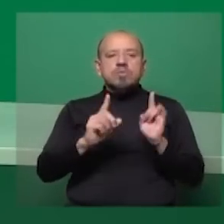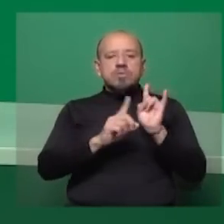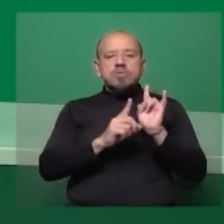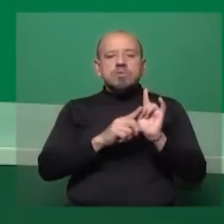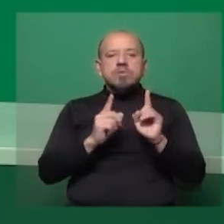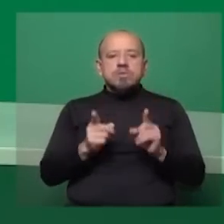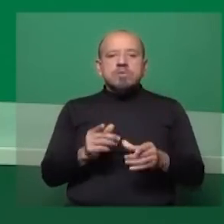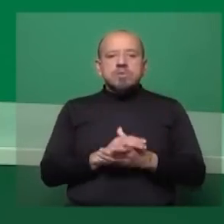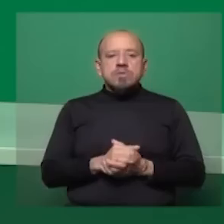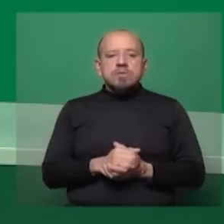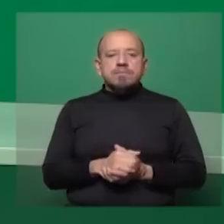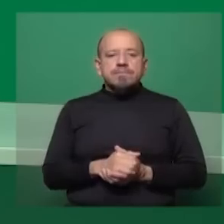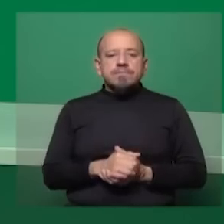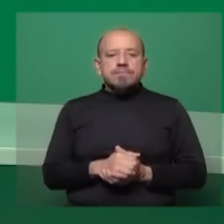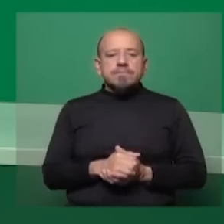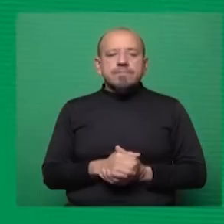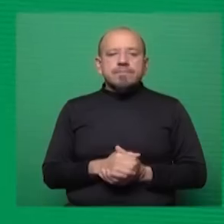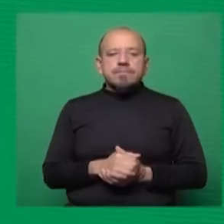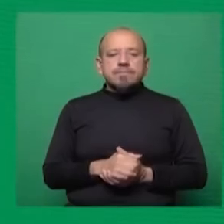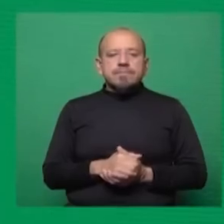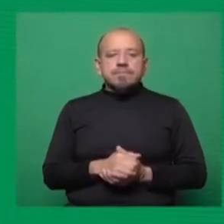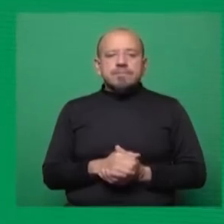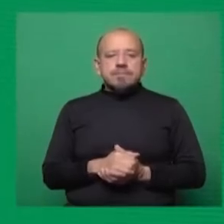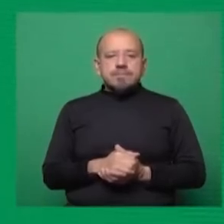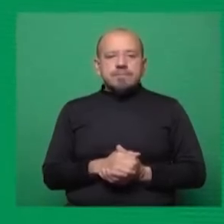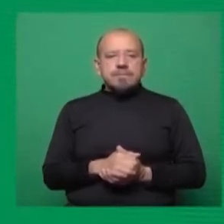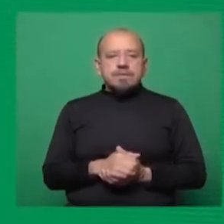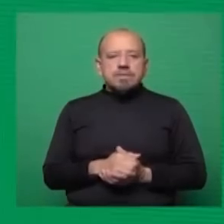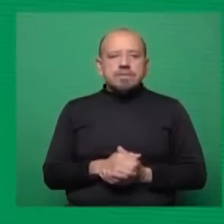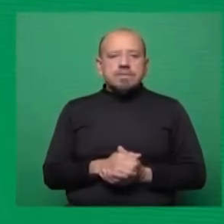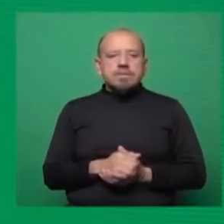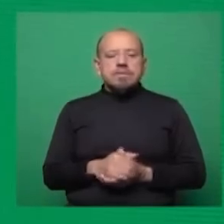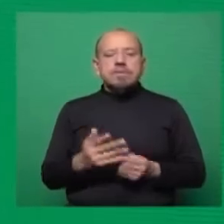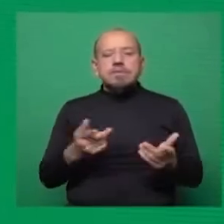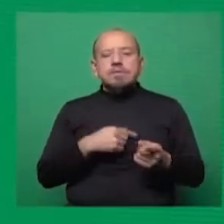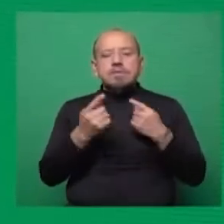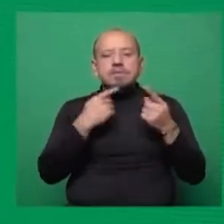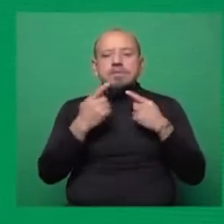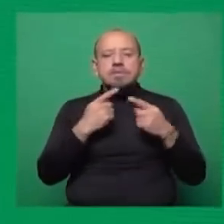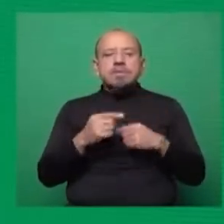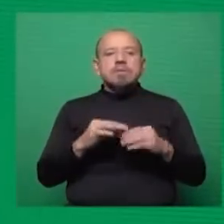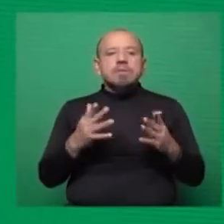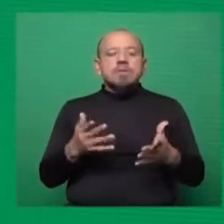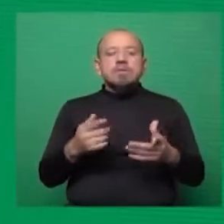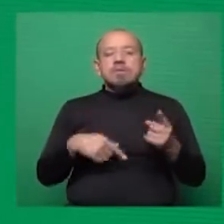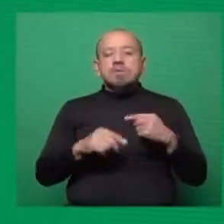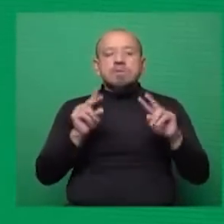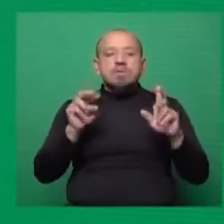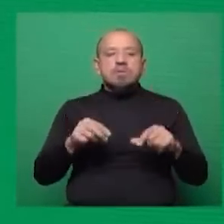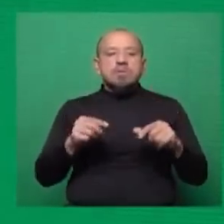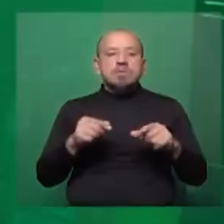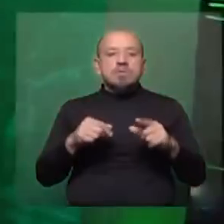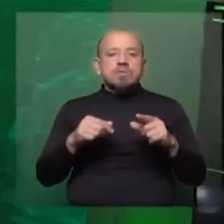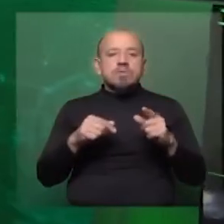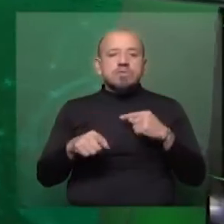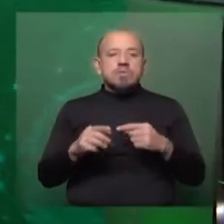YouTube salimos del estudio Julieta Así es Nati vamos a conversar con nuestros compañeros para que nos adelanten los temas de móviles